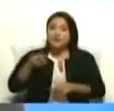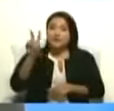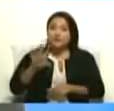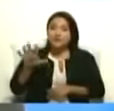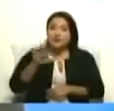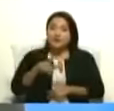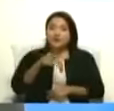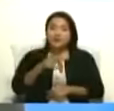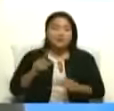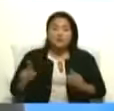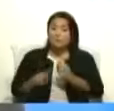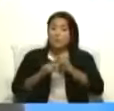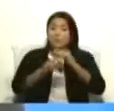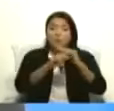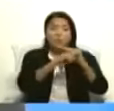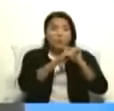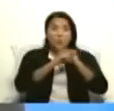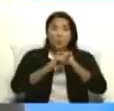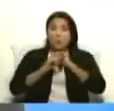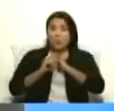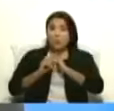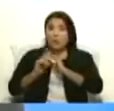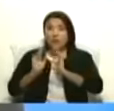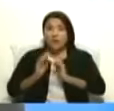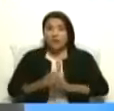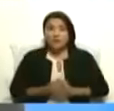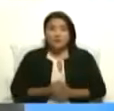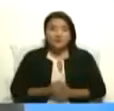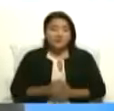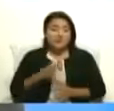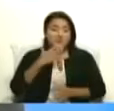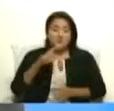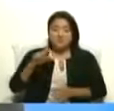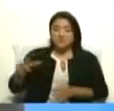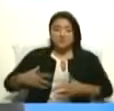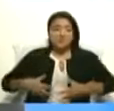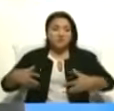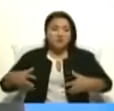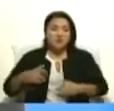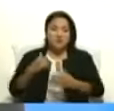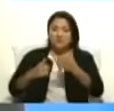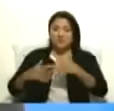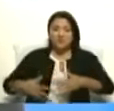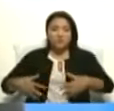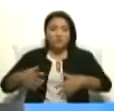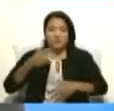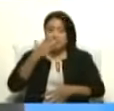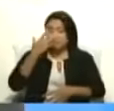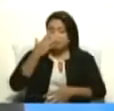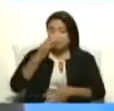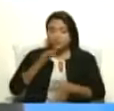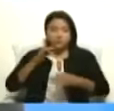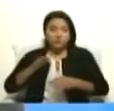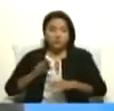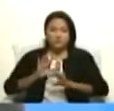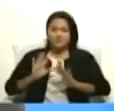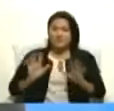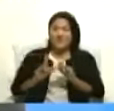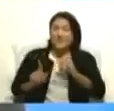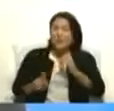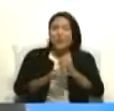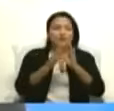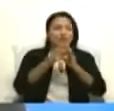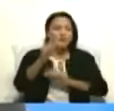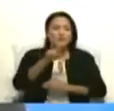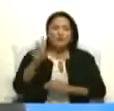vale Exactamente igual que los apellid toes esos de Machado brile o borge o López o como